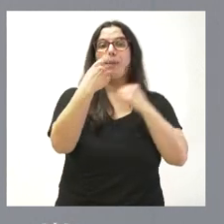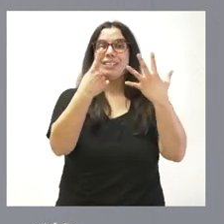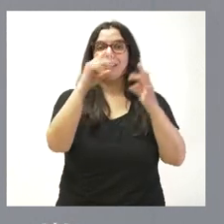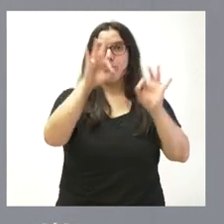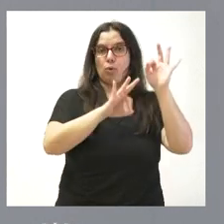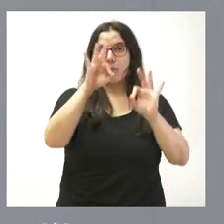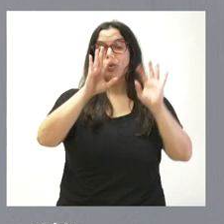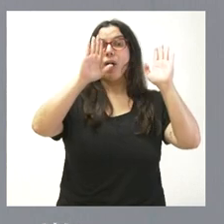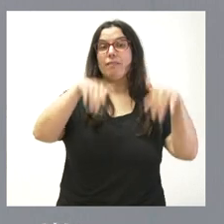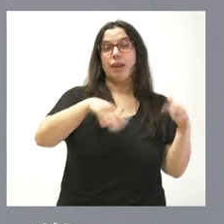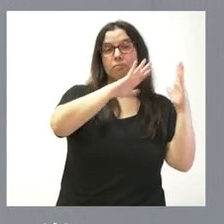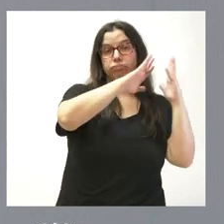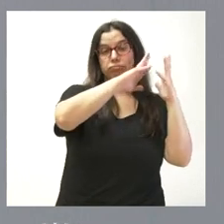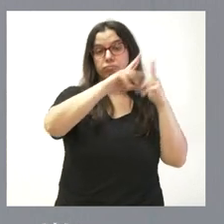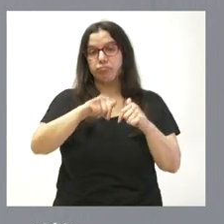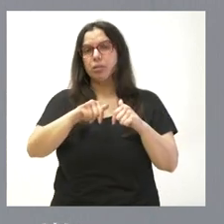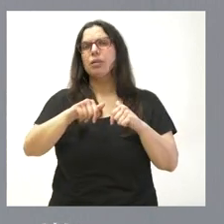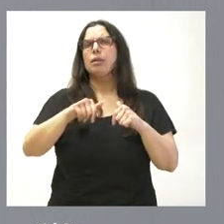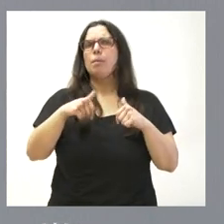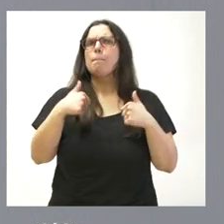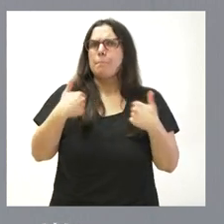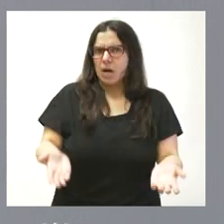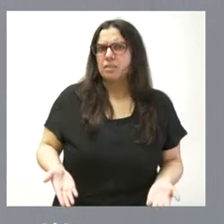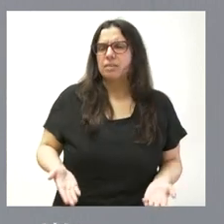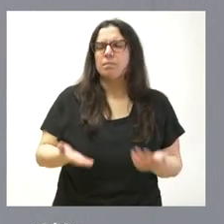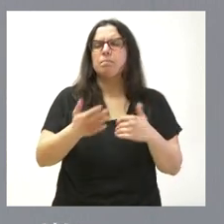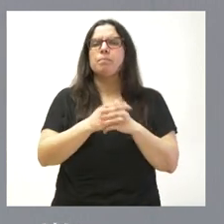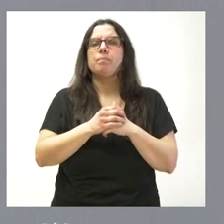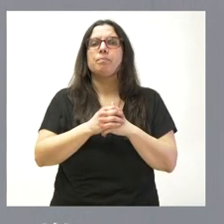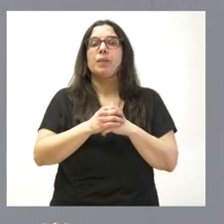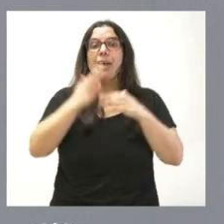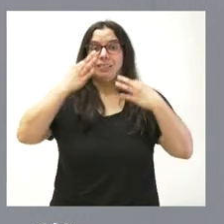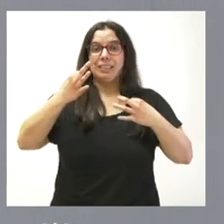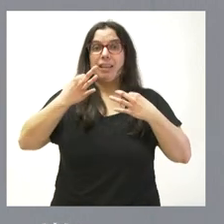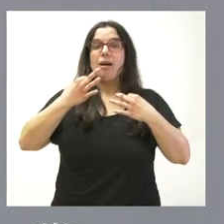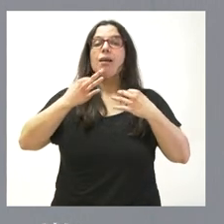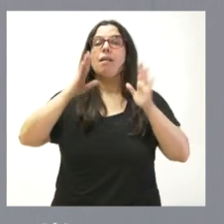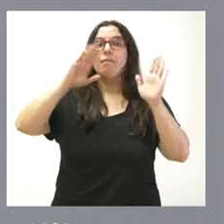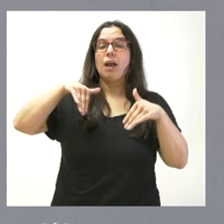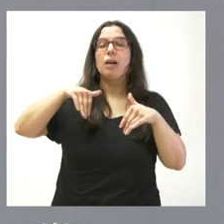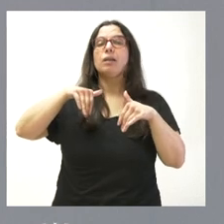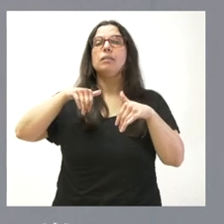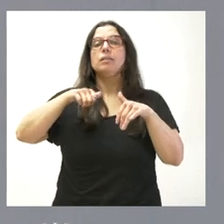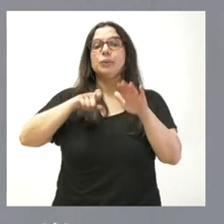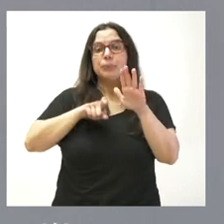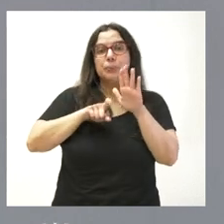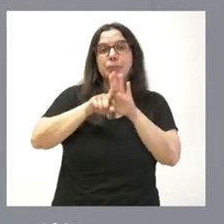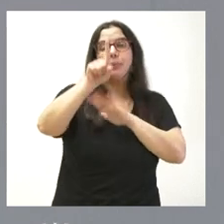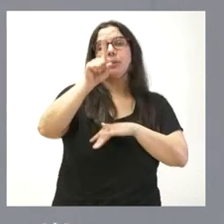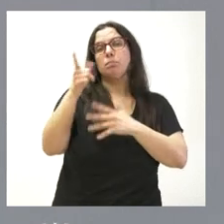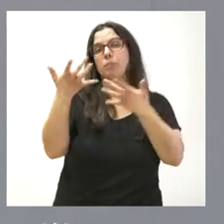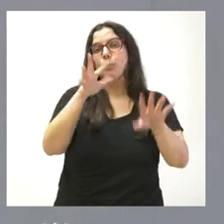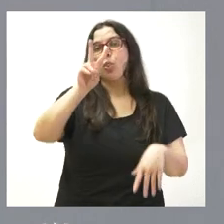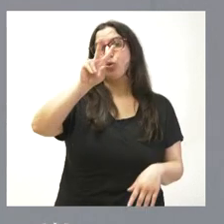finalmente la situación ha ido a mejor de lo que pensábamos inicialmente y el crecimiento estaría situándose según las provisiones más actuales en torno al